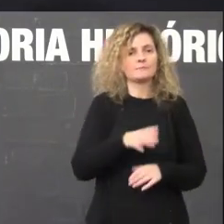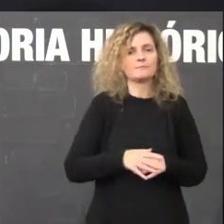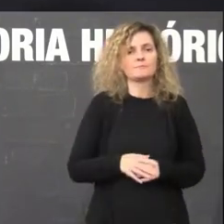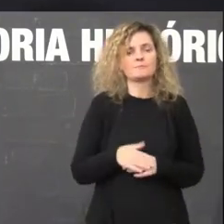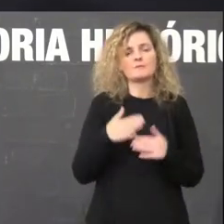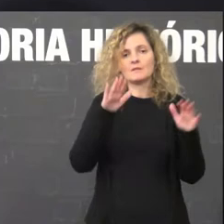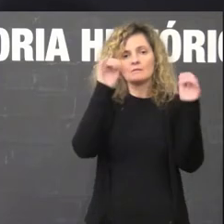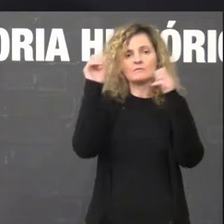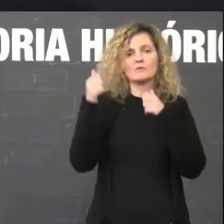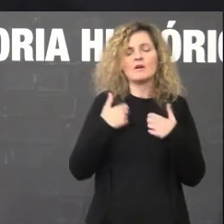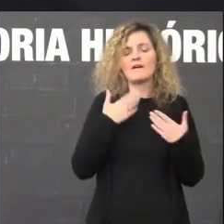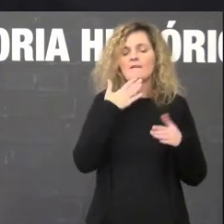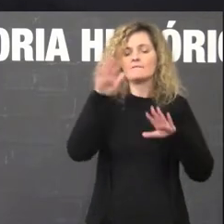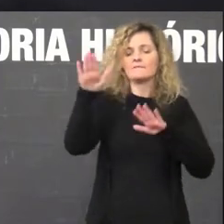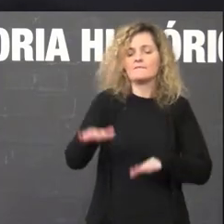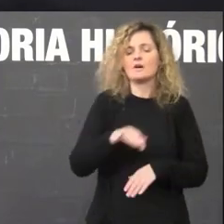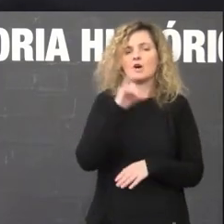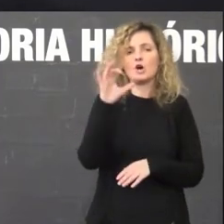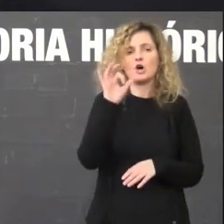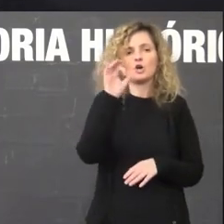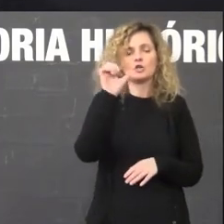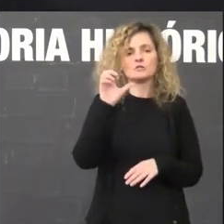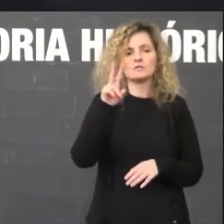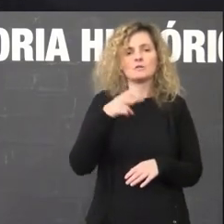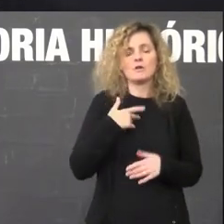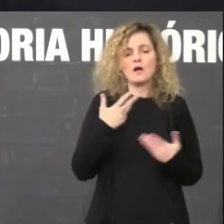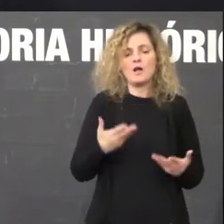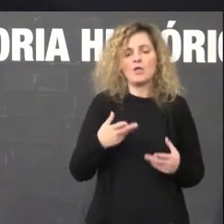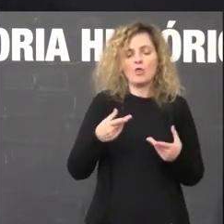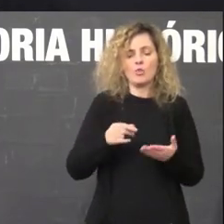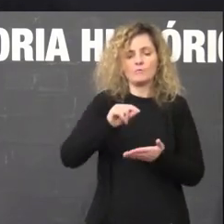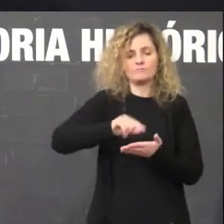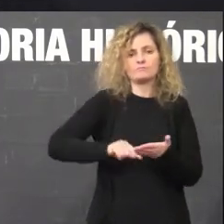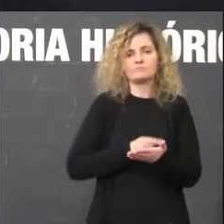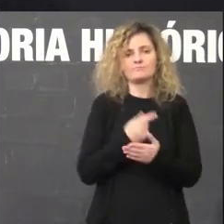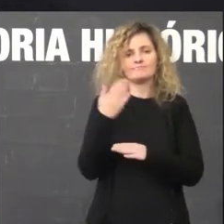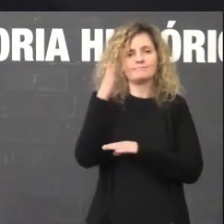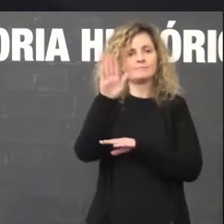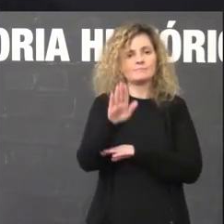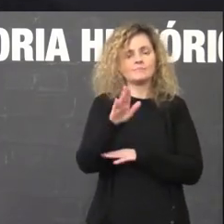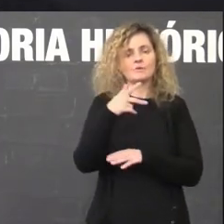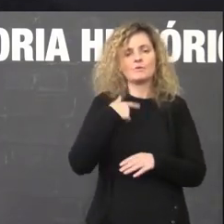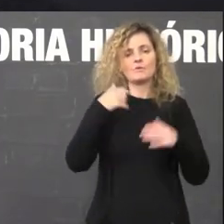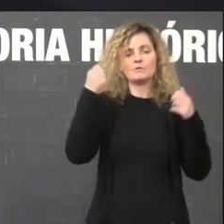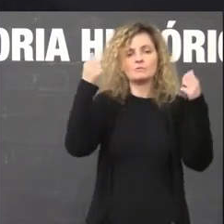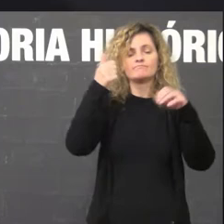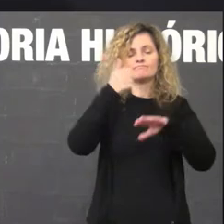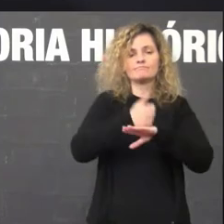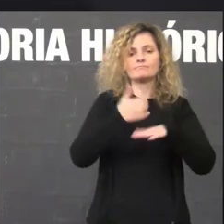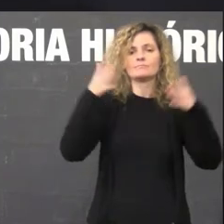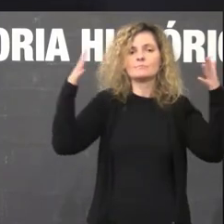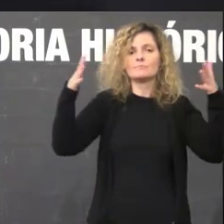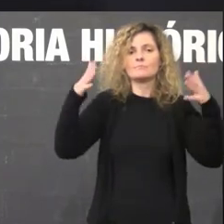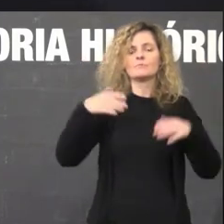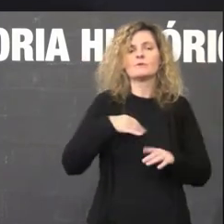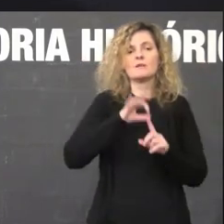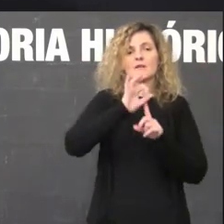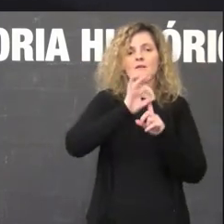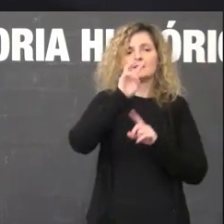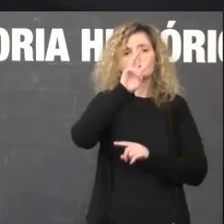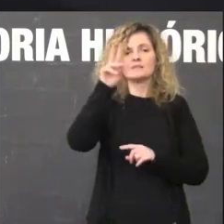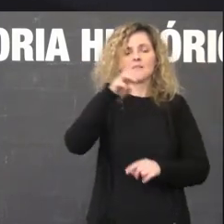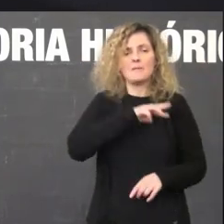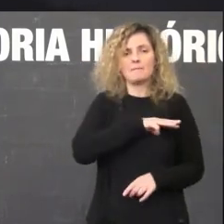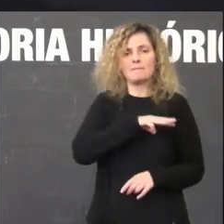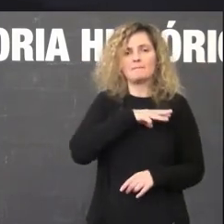expide en favor de Jesús Soriano Carrillo o presente documento en representación do Supremo Consello do grado 33 da